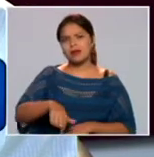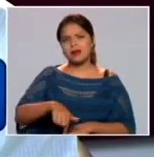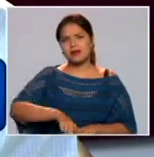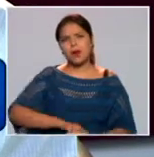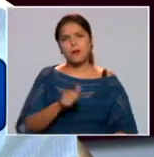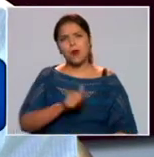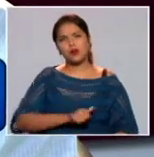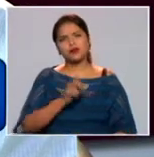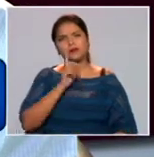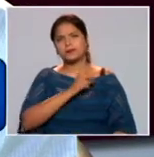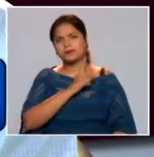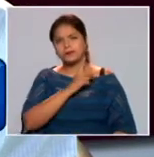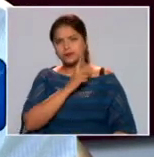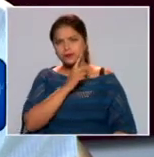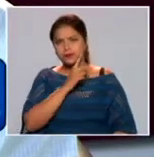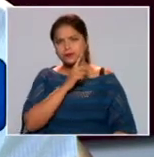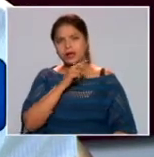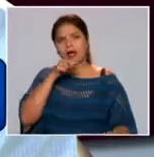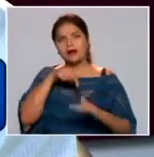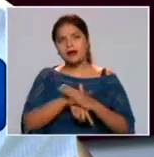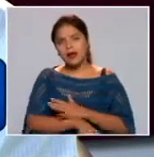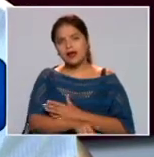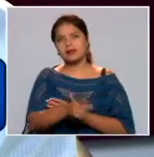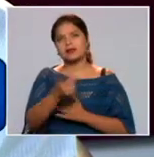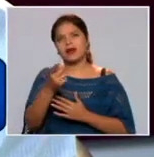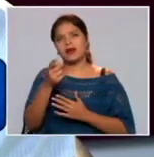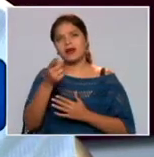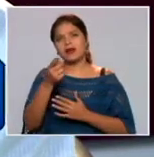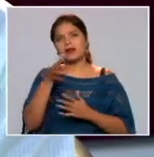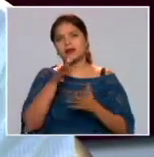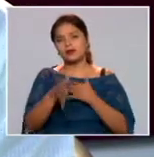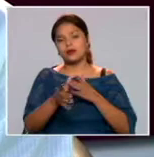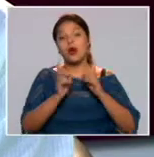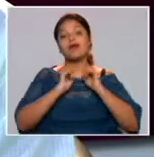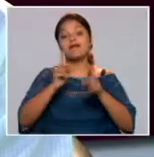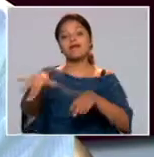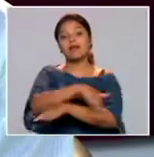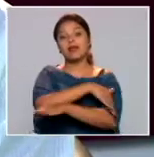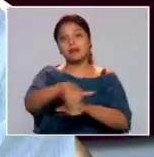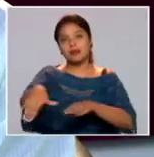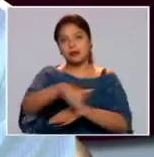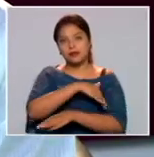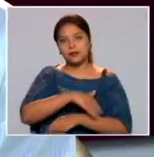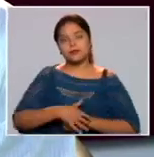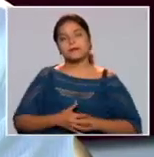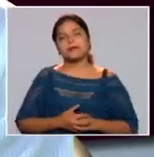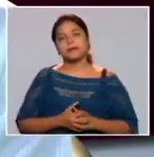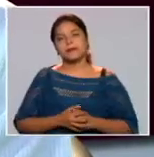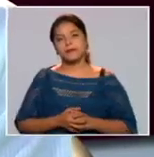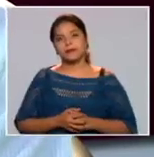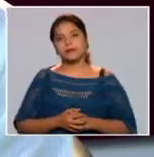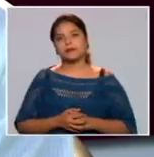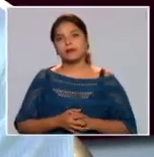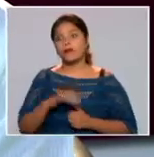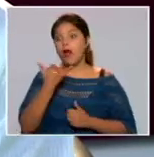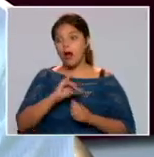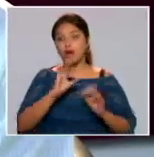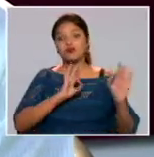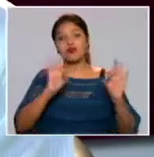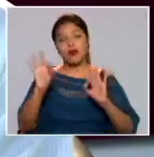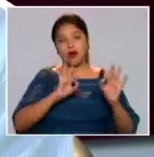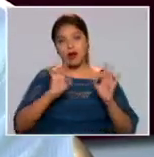un sitio que se llamaba subterránea en los sótanos de una Avenida que es la Jiménez y donde hay un